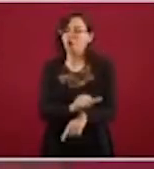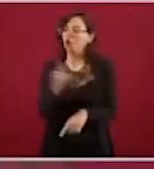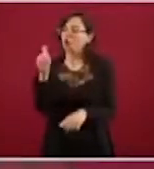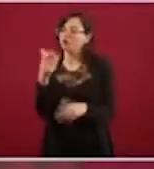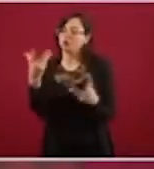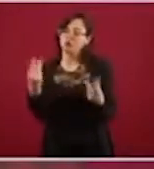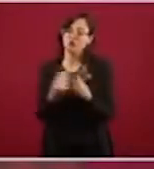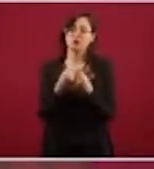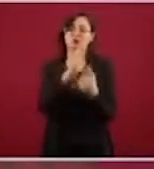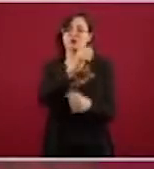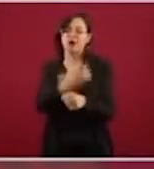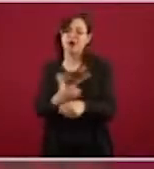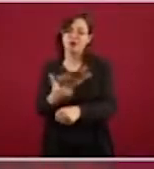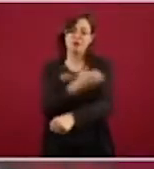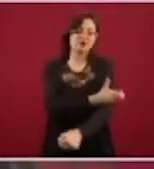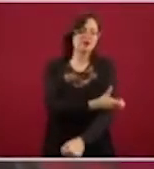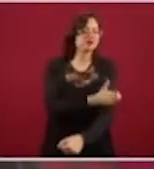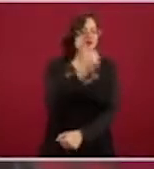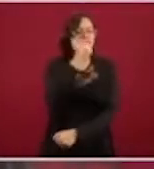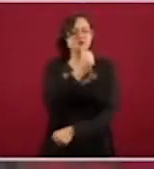otros males.